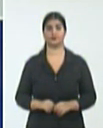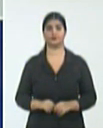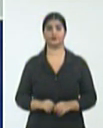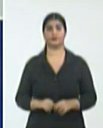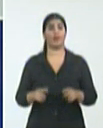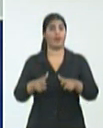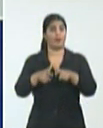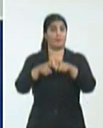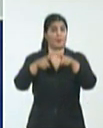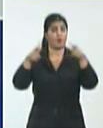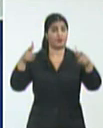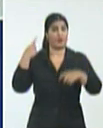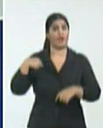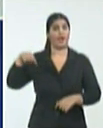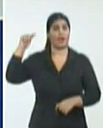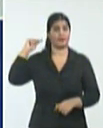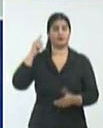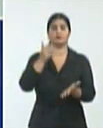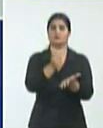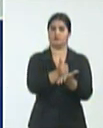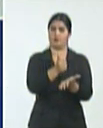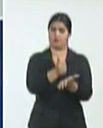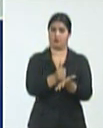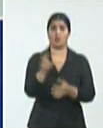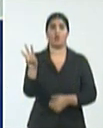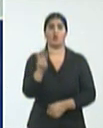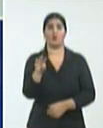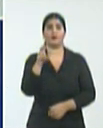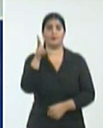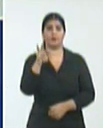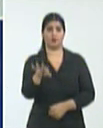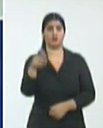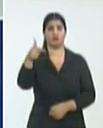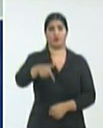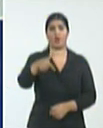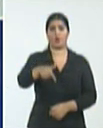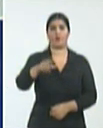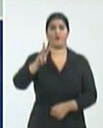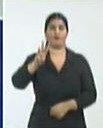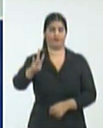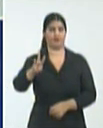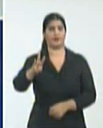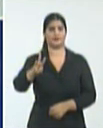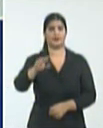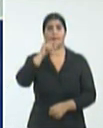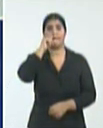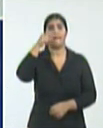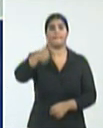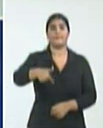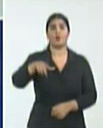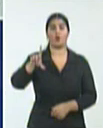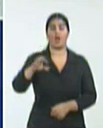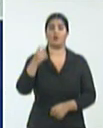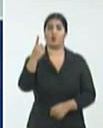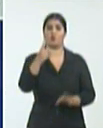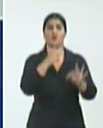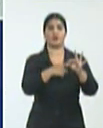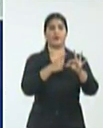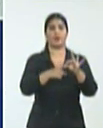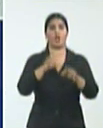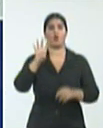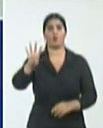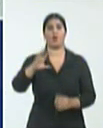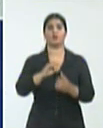de Mayabeque. Güines 28, Jaruco 3, Bejucal 1, Quibicán 4, Melena